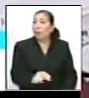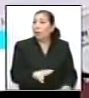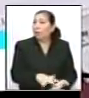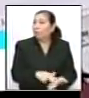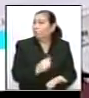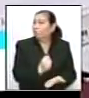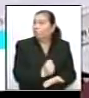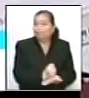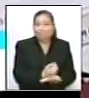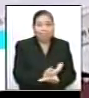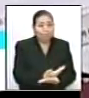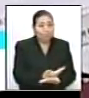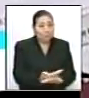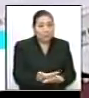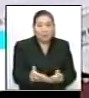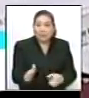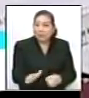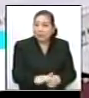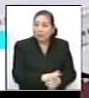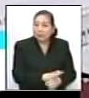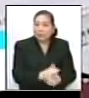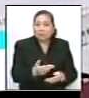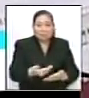porque había deficiencias en el